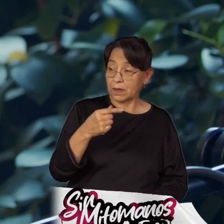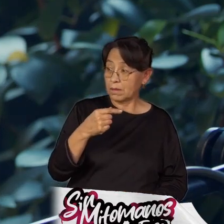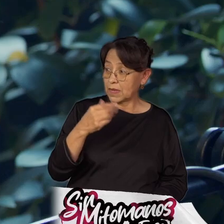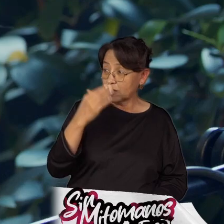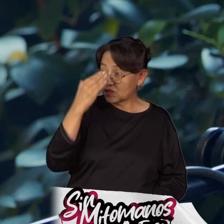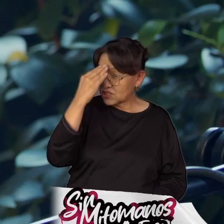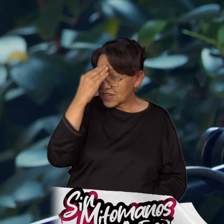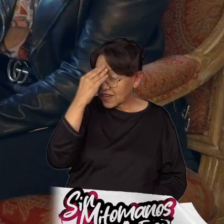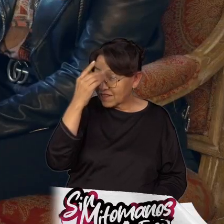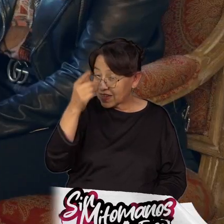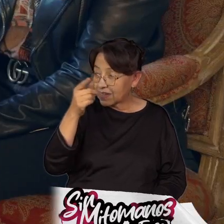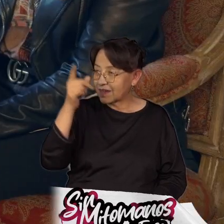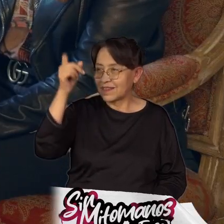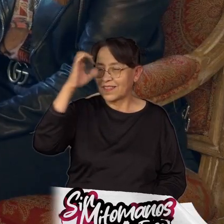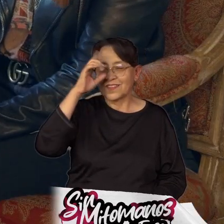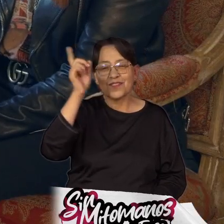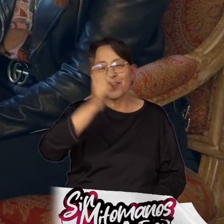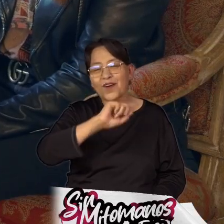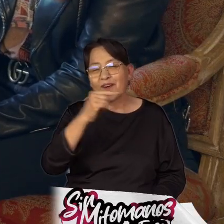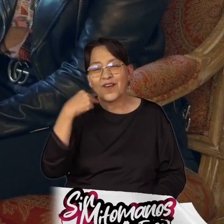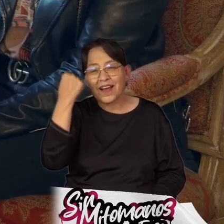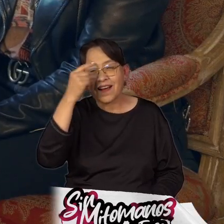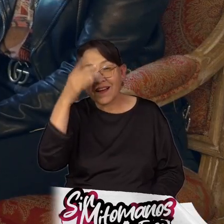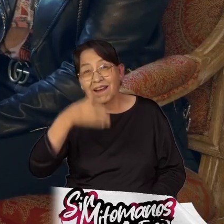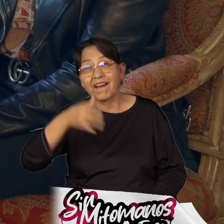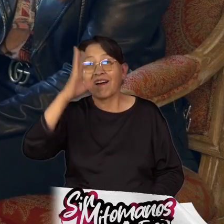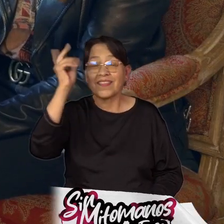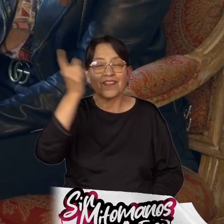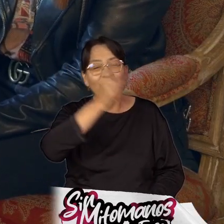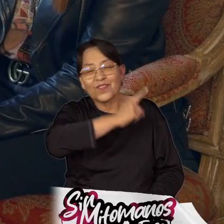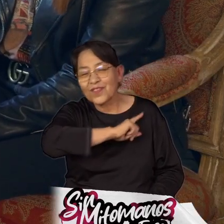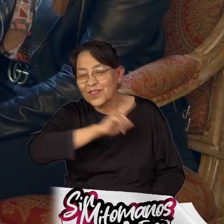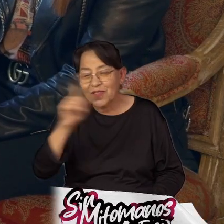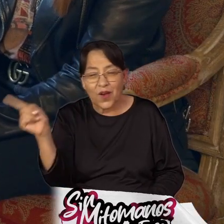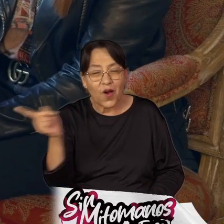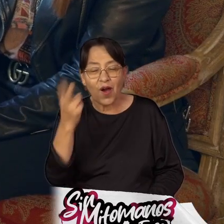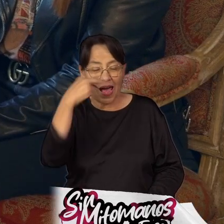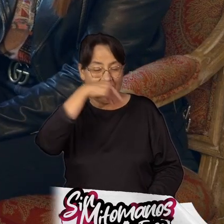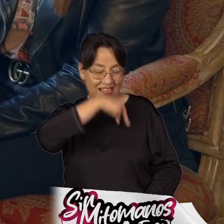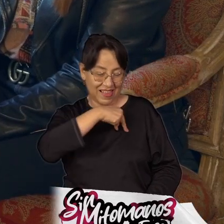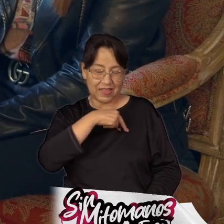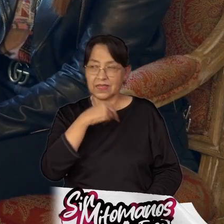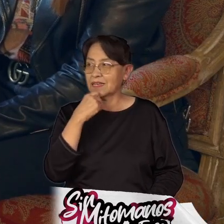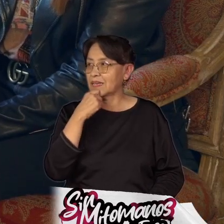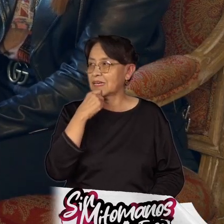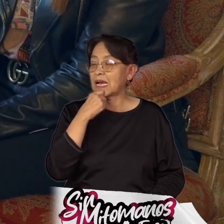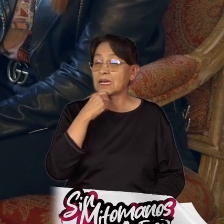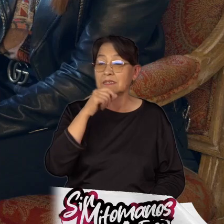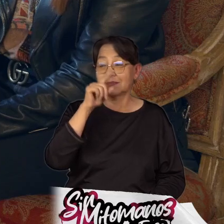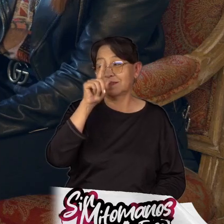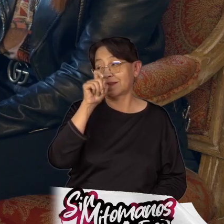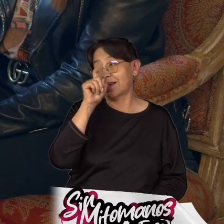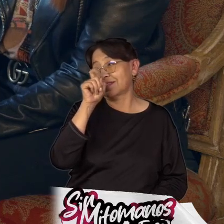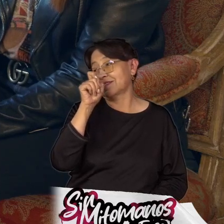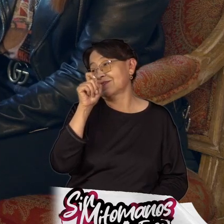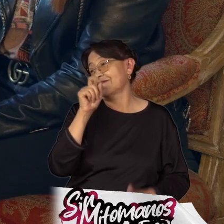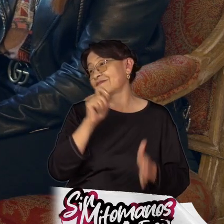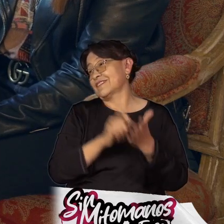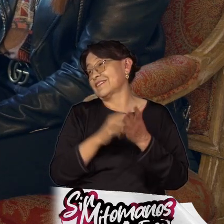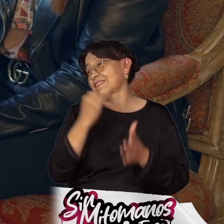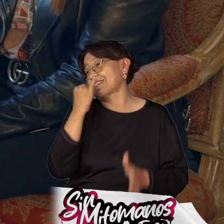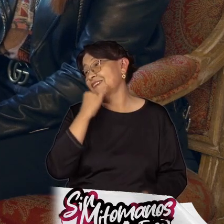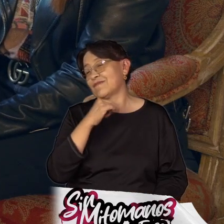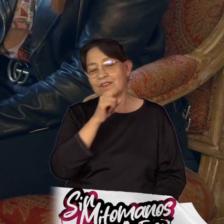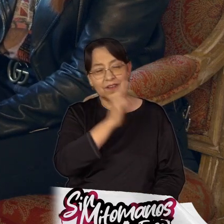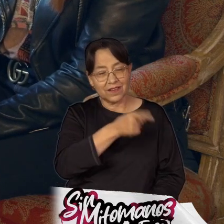Señor le dejó un principio claro: no mires la apariencia, mira el corazón. Y en mirar la apariencia se equivocó 6 veces, porque habían